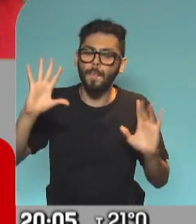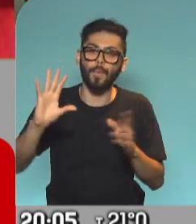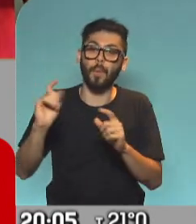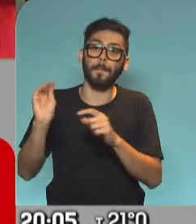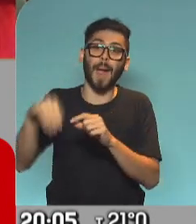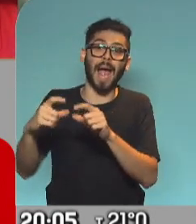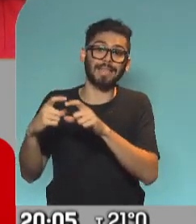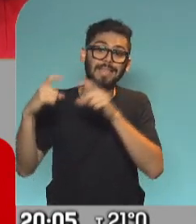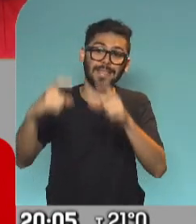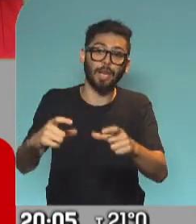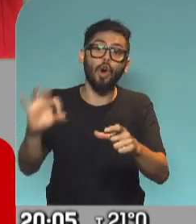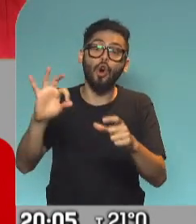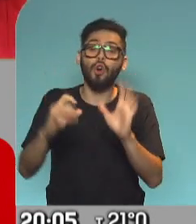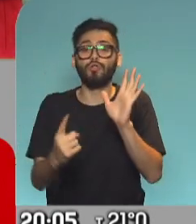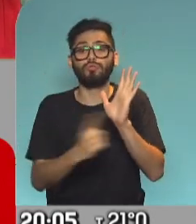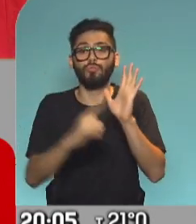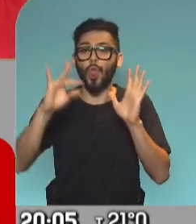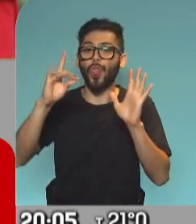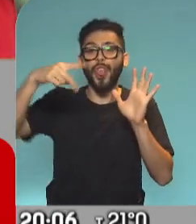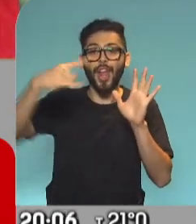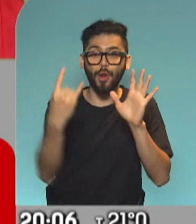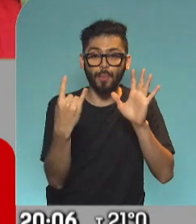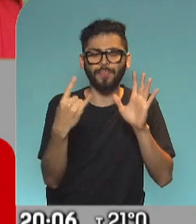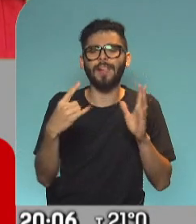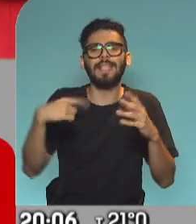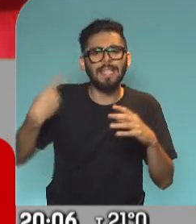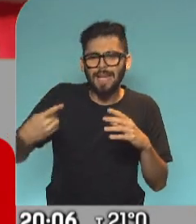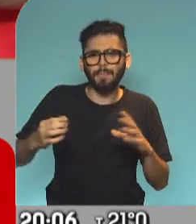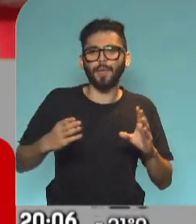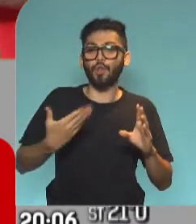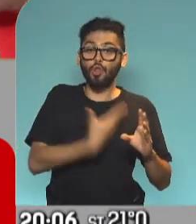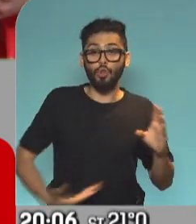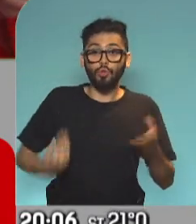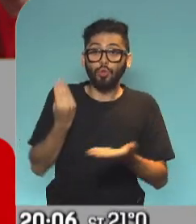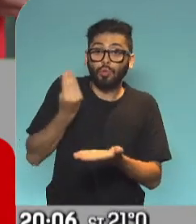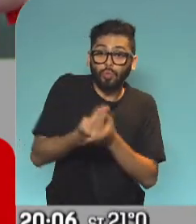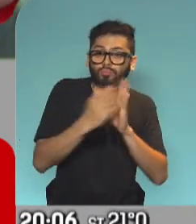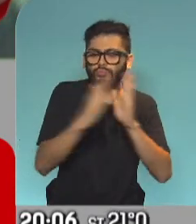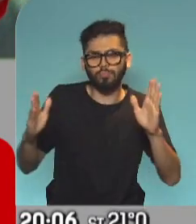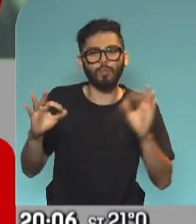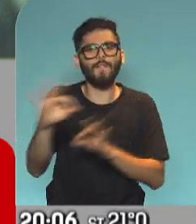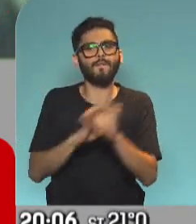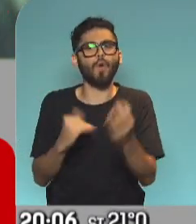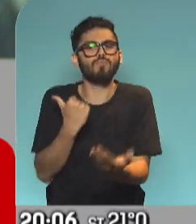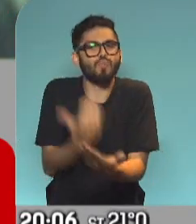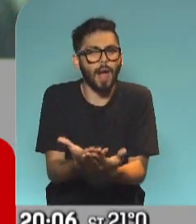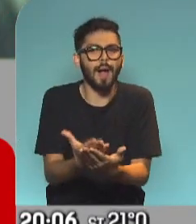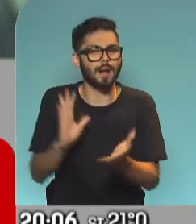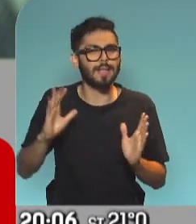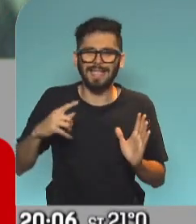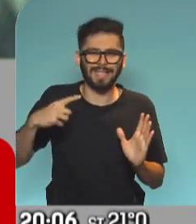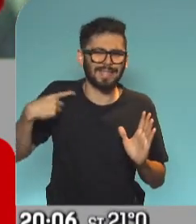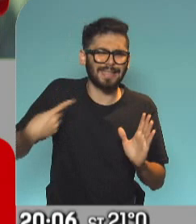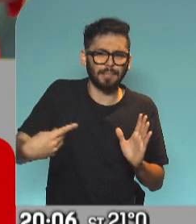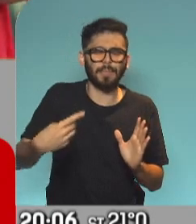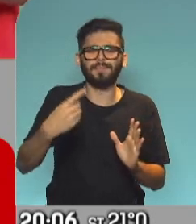A partir de 2021 se quiere, como es habitual, aplicar una fórmula para incrementar, para pagar las jubilaciones. ¿Qué hay que tener en